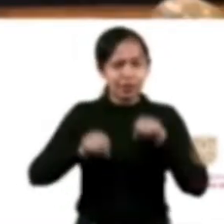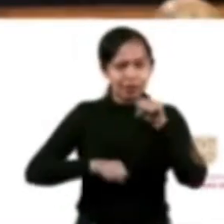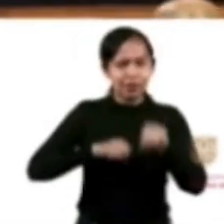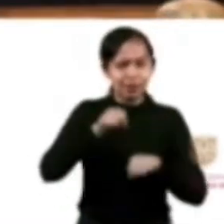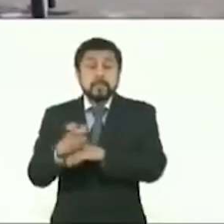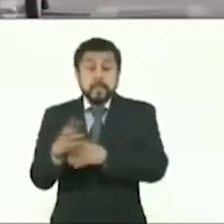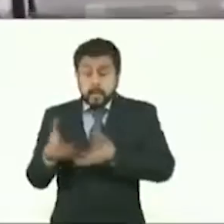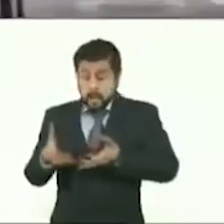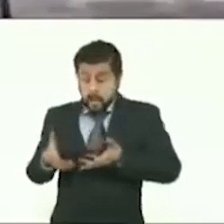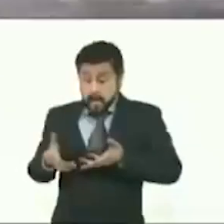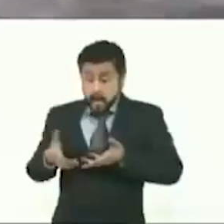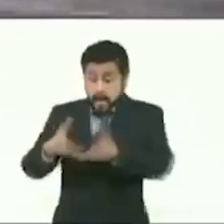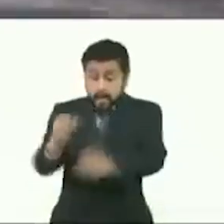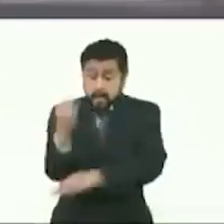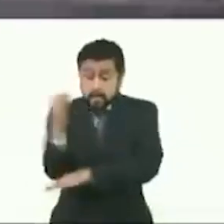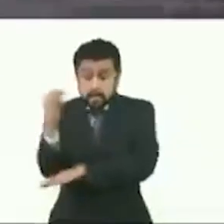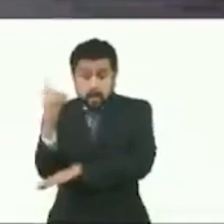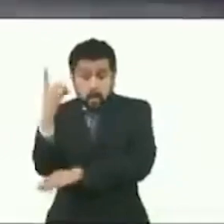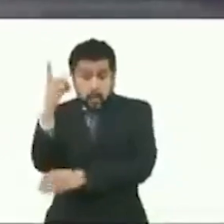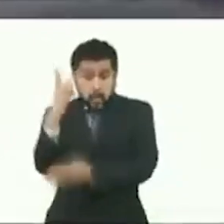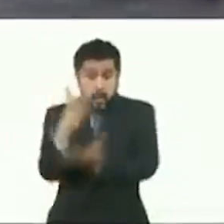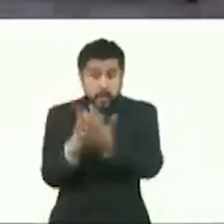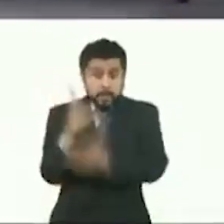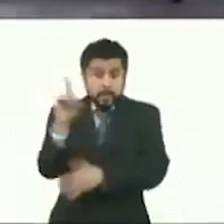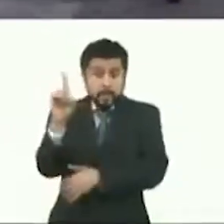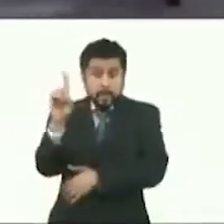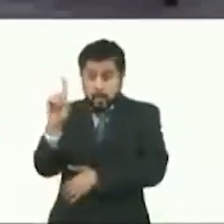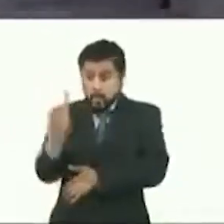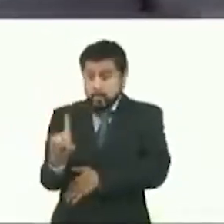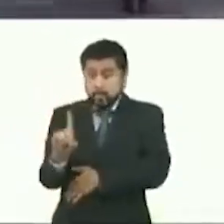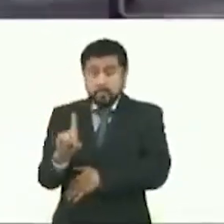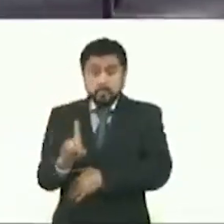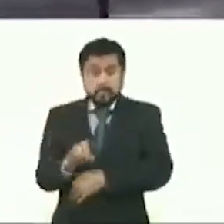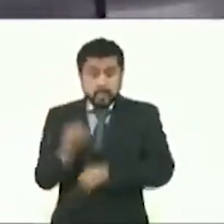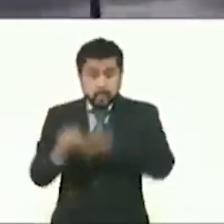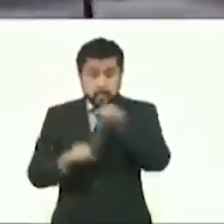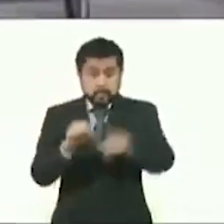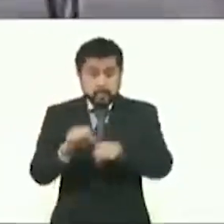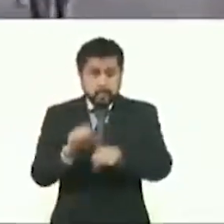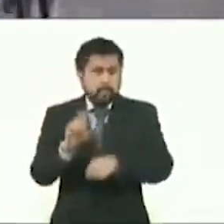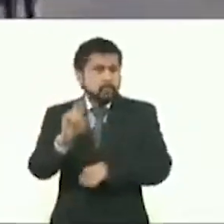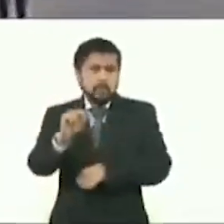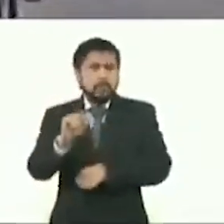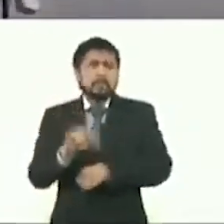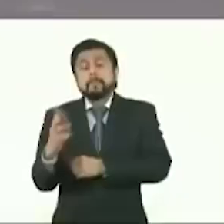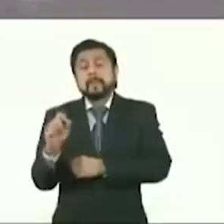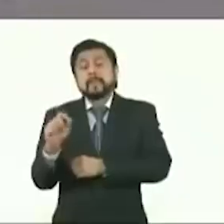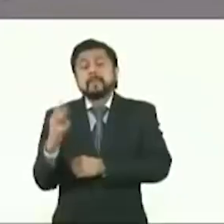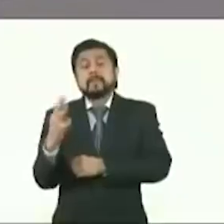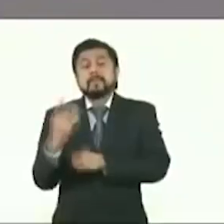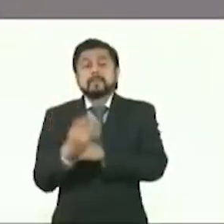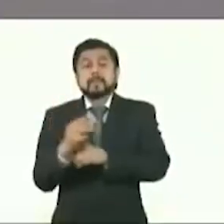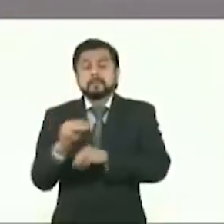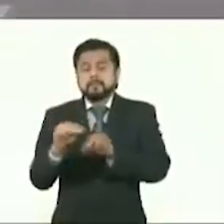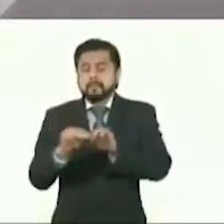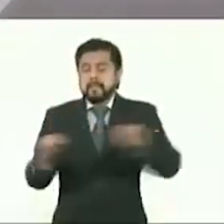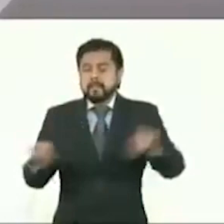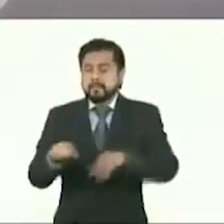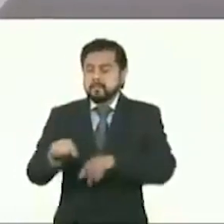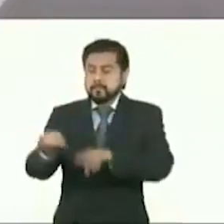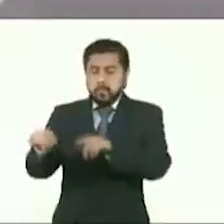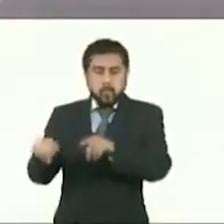de junio. El secretario de Gobierno de la capital del país, Martí Batres, señaló que por el Día Mundial